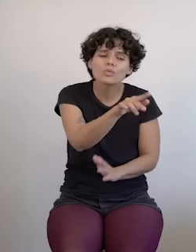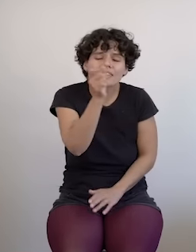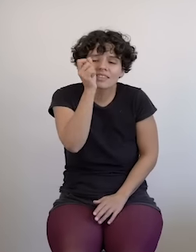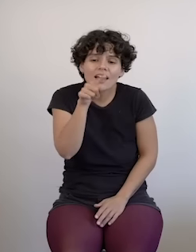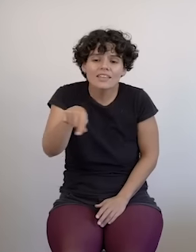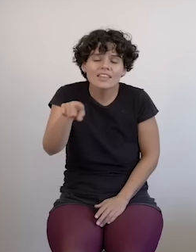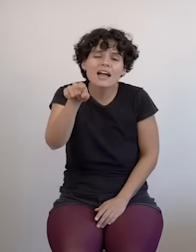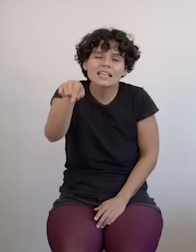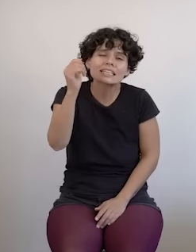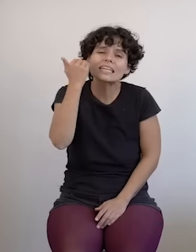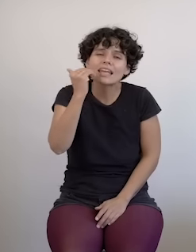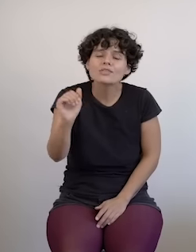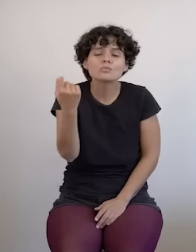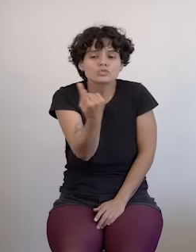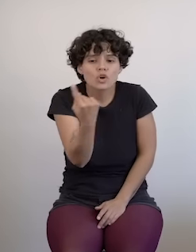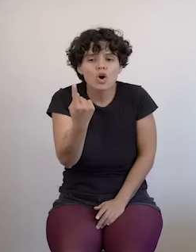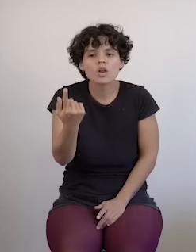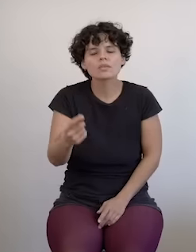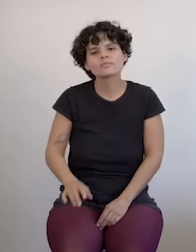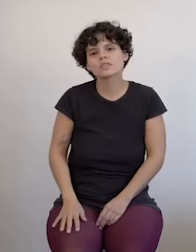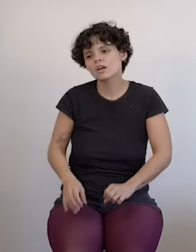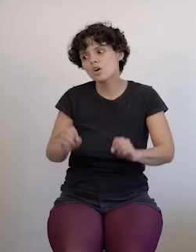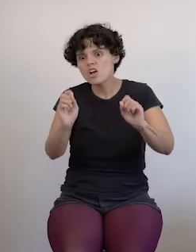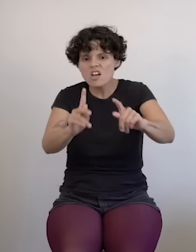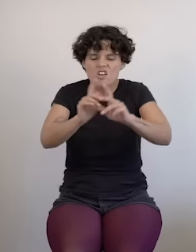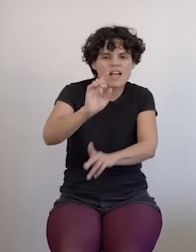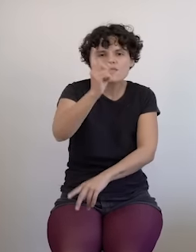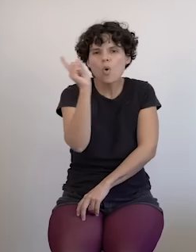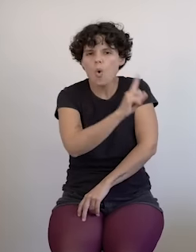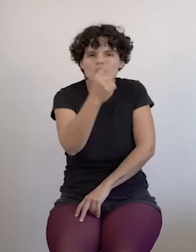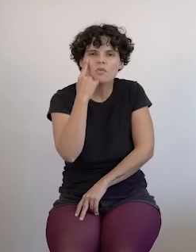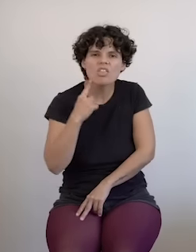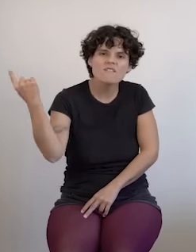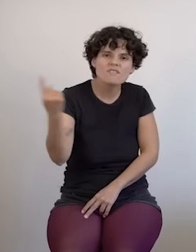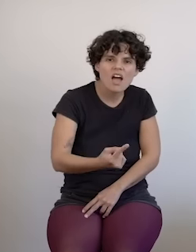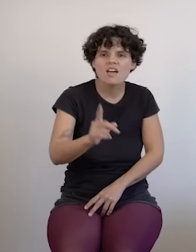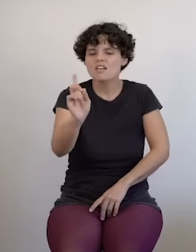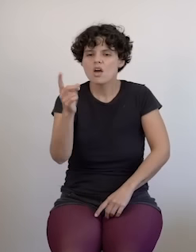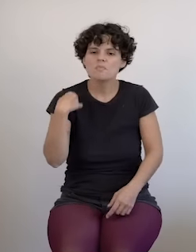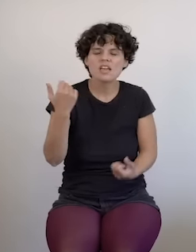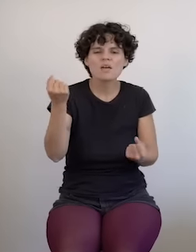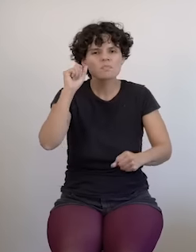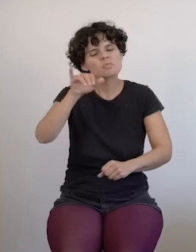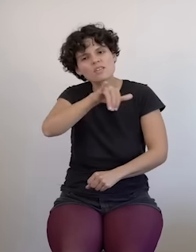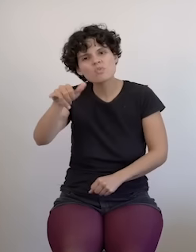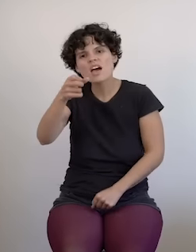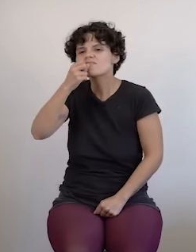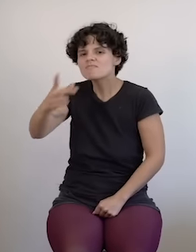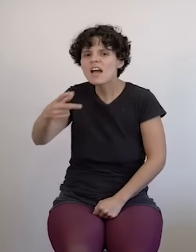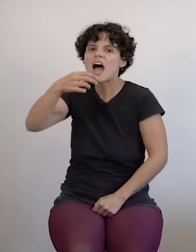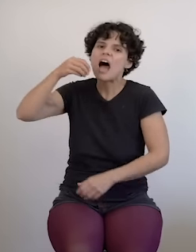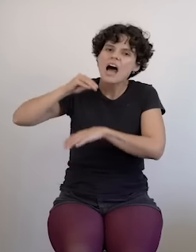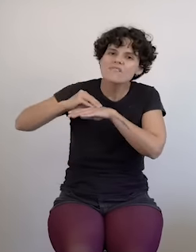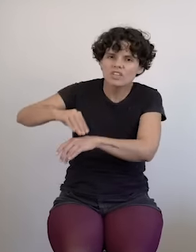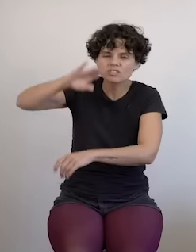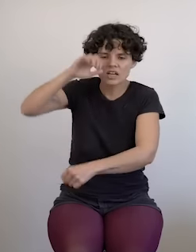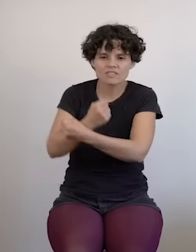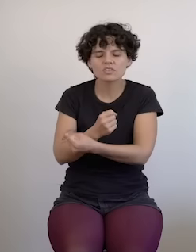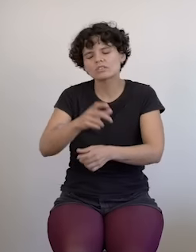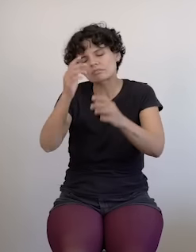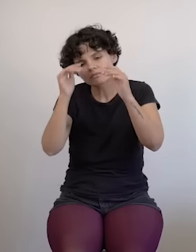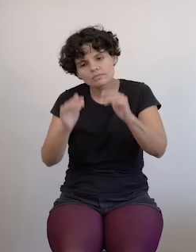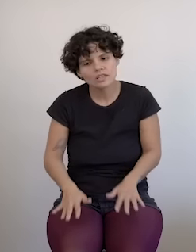¿cachai? Entiéndalo, que está muy solo, ¿cómo? Me dijo, ya, la última vez, y si no, ya, yo lo quedo mirando